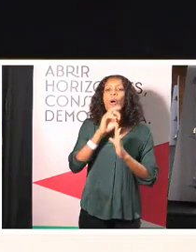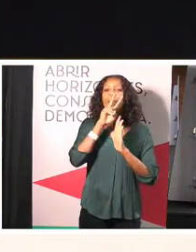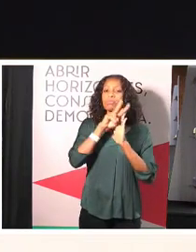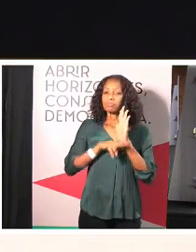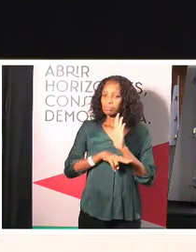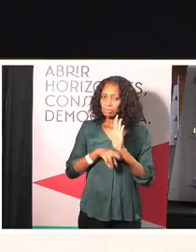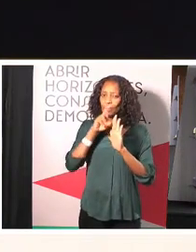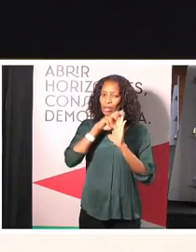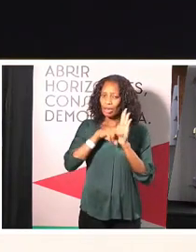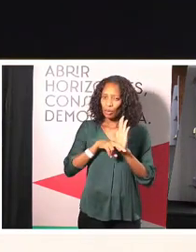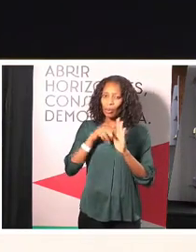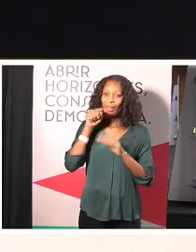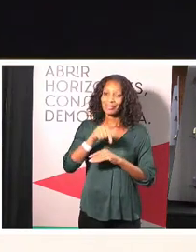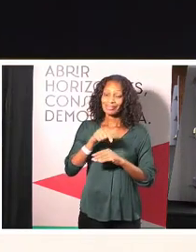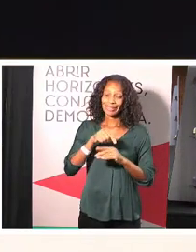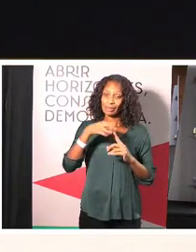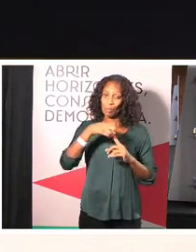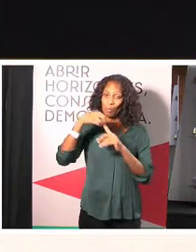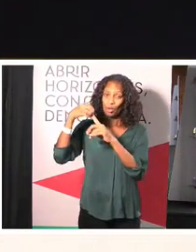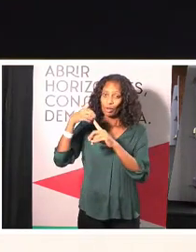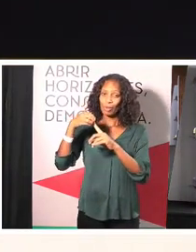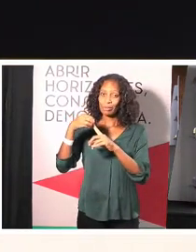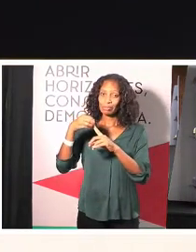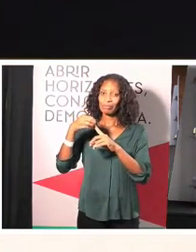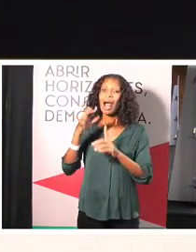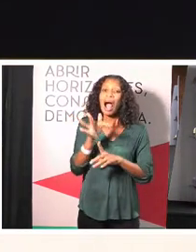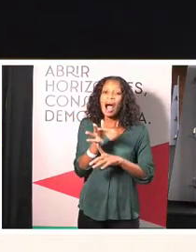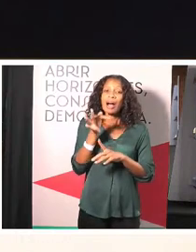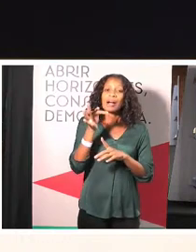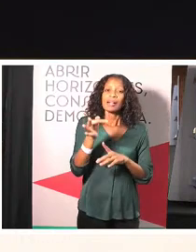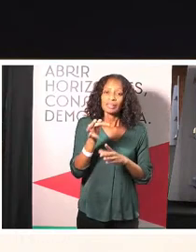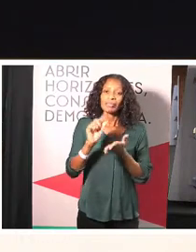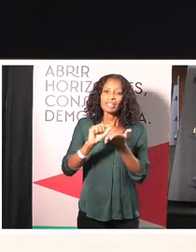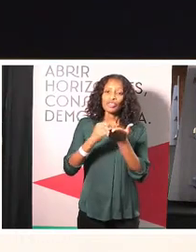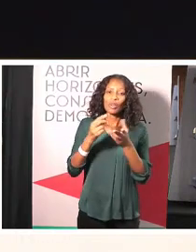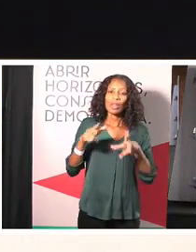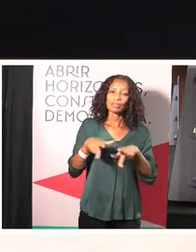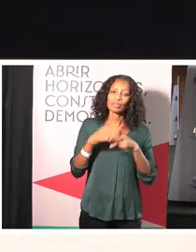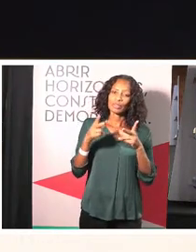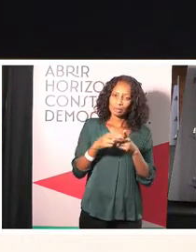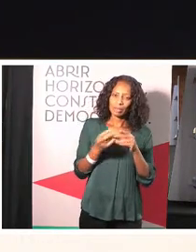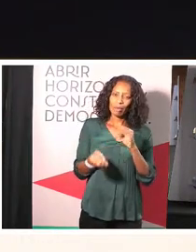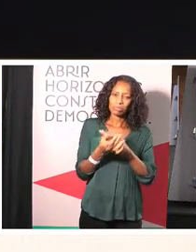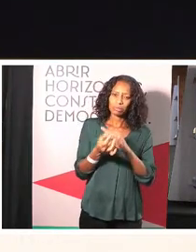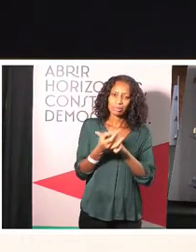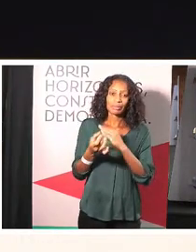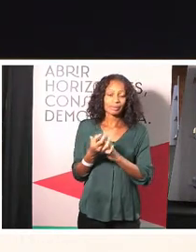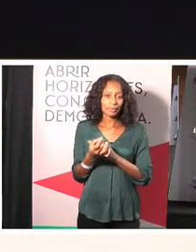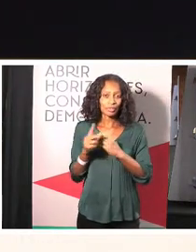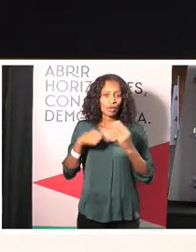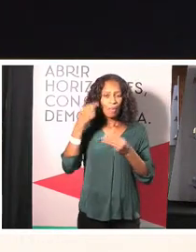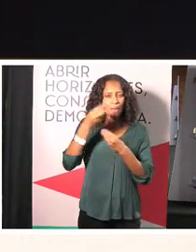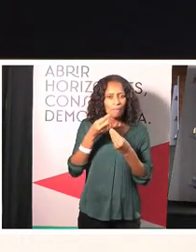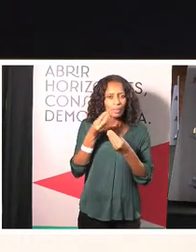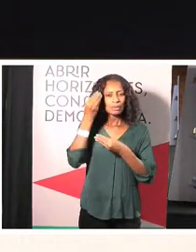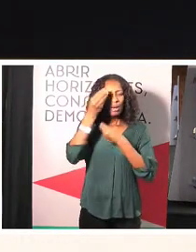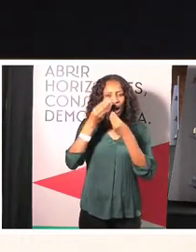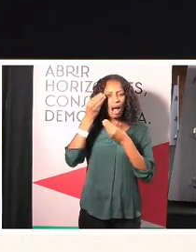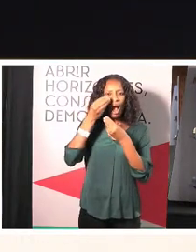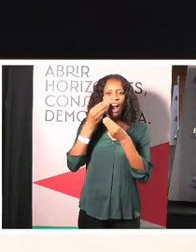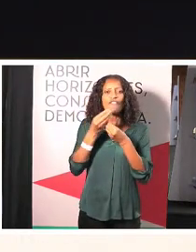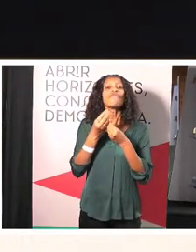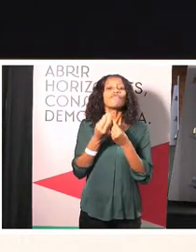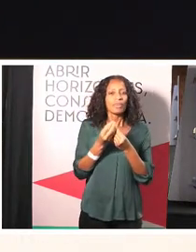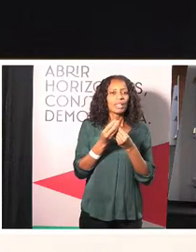estos monopolios, sino que tiene que ver con nuevos contratos sociales. Y esto lo decía Cáiz, evidentemente hay que reformular las instituciones, porque